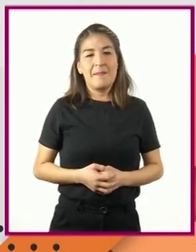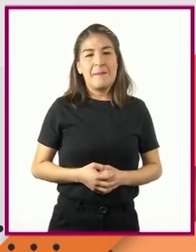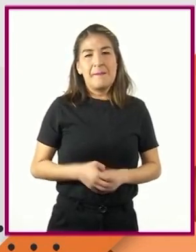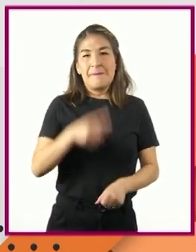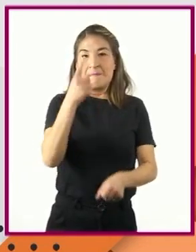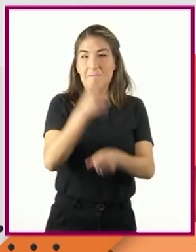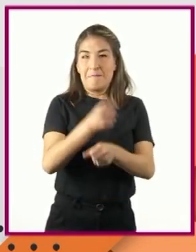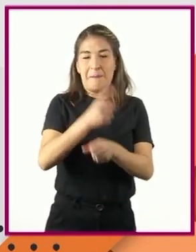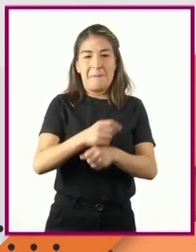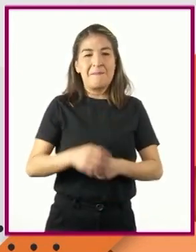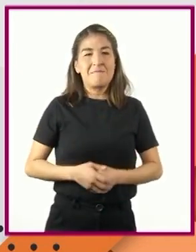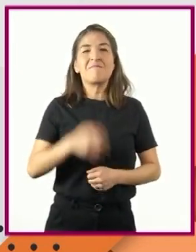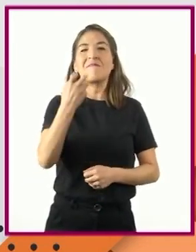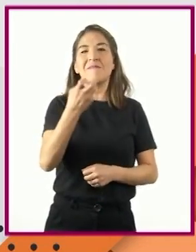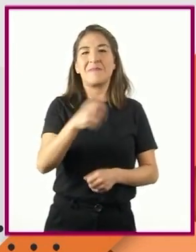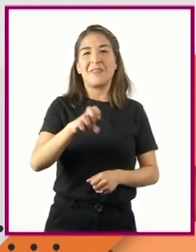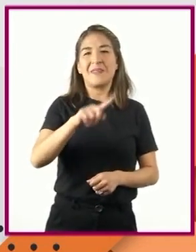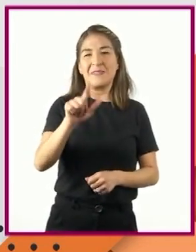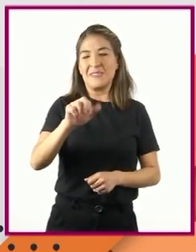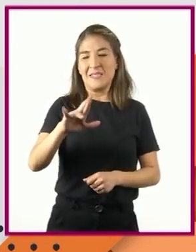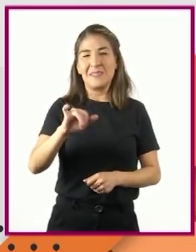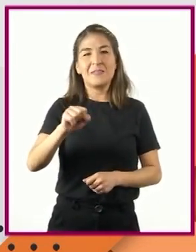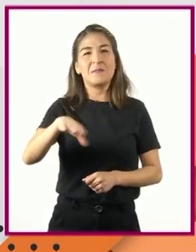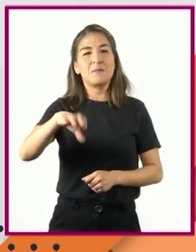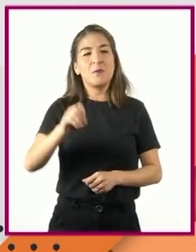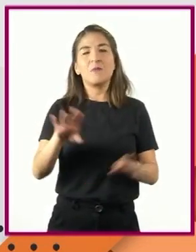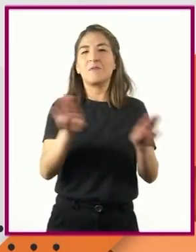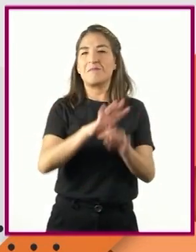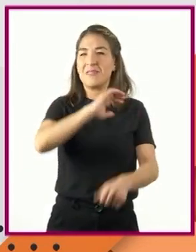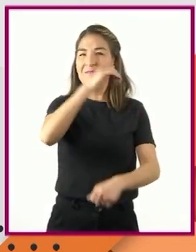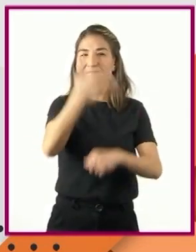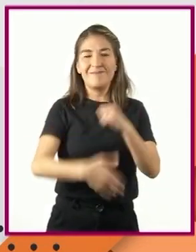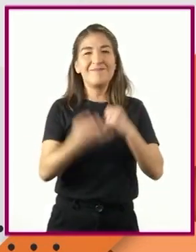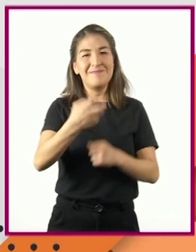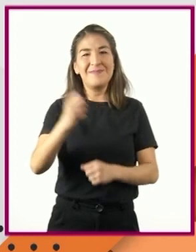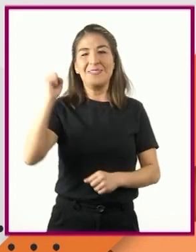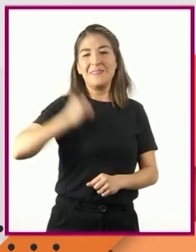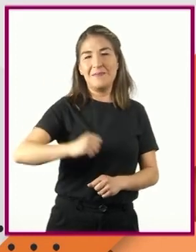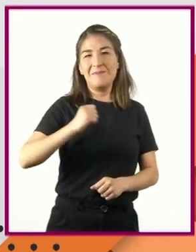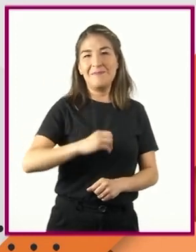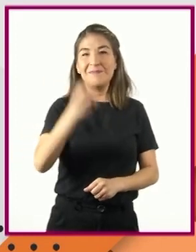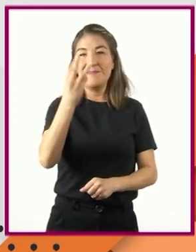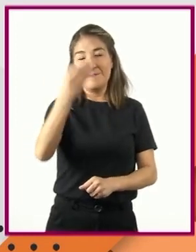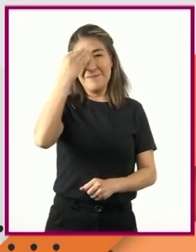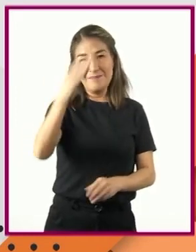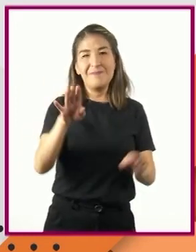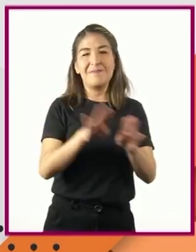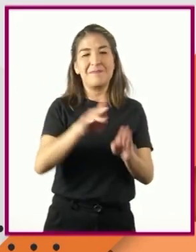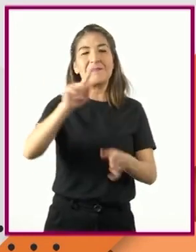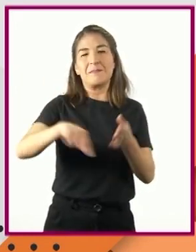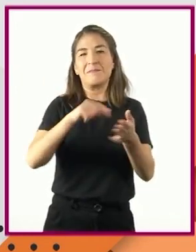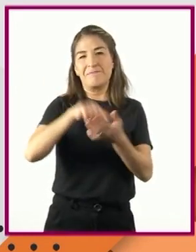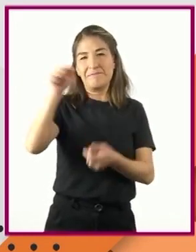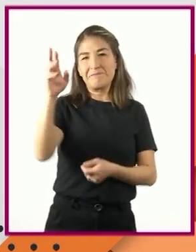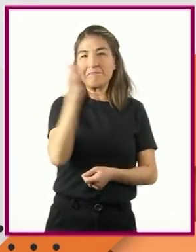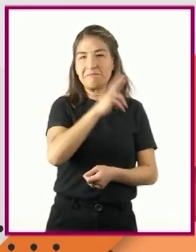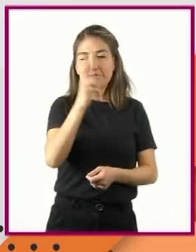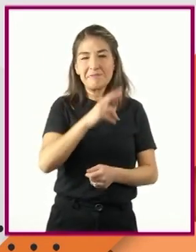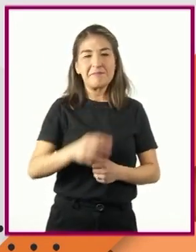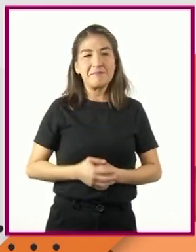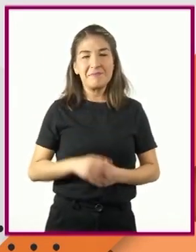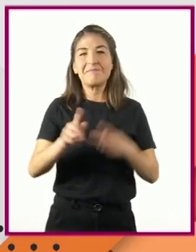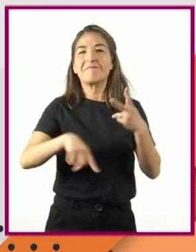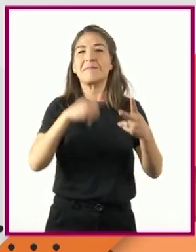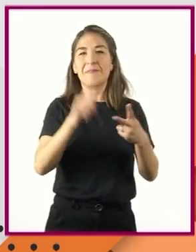1. La caída del zarismo y con ello el fin de los casi 3 siglos de la dinastía Romanov en Rusia.